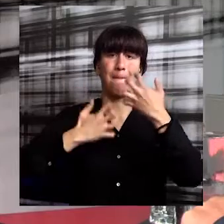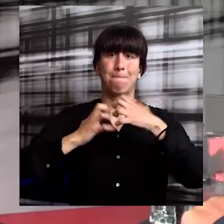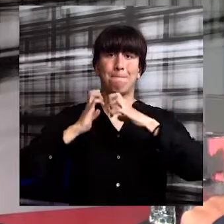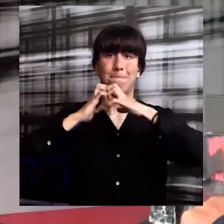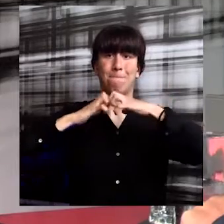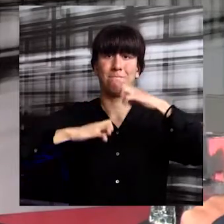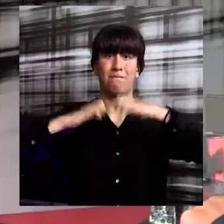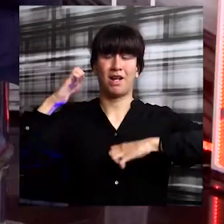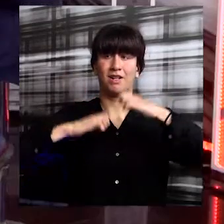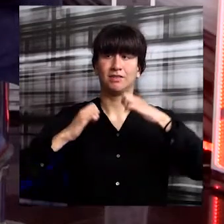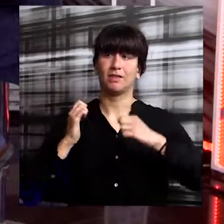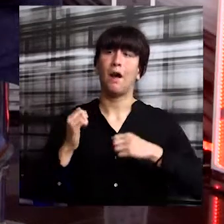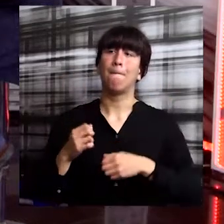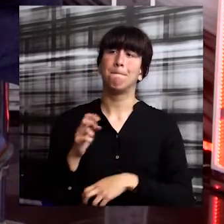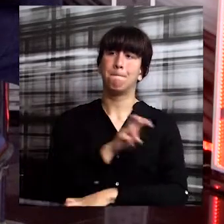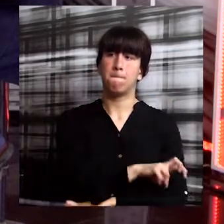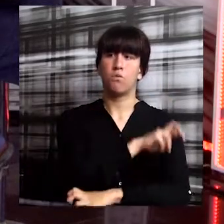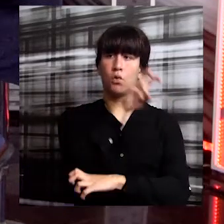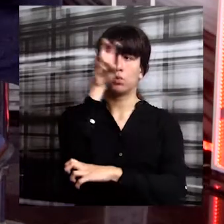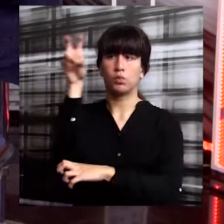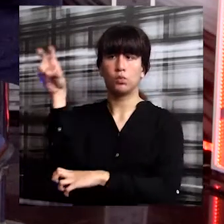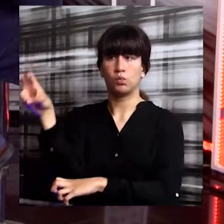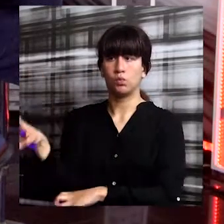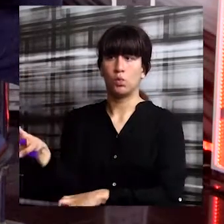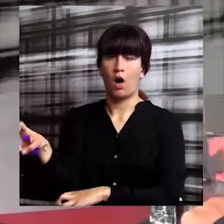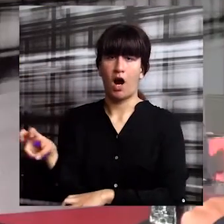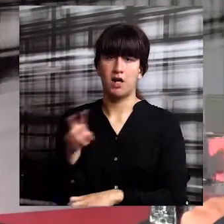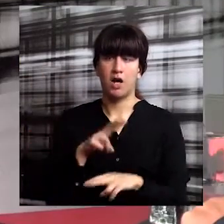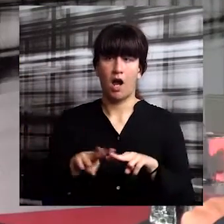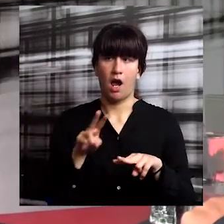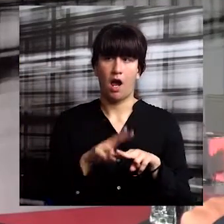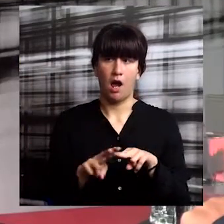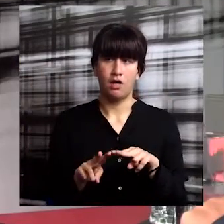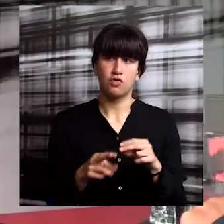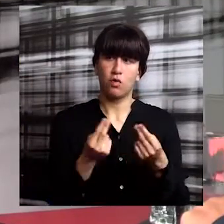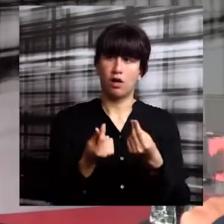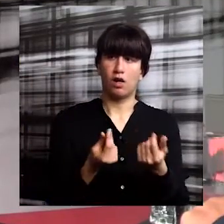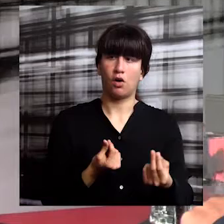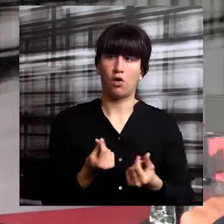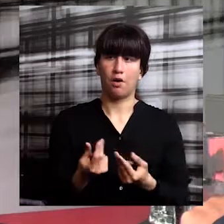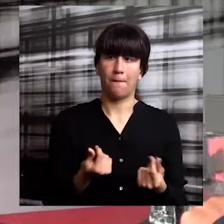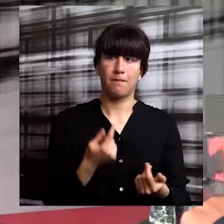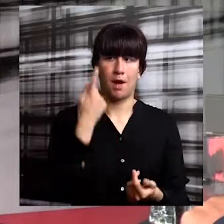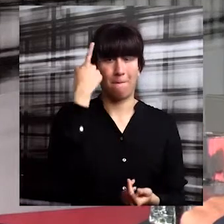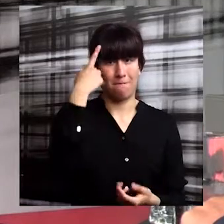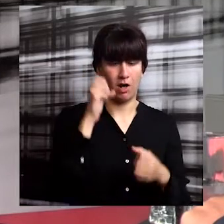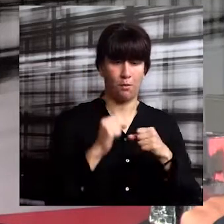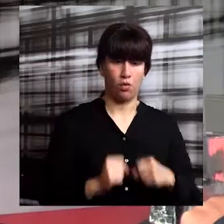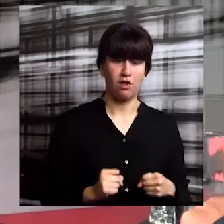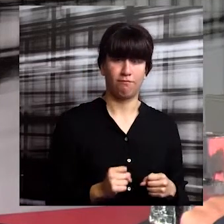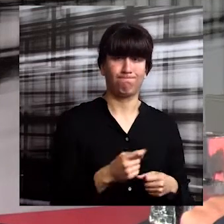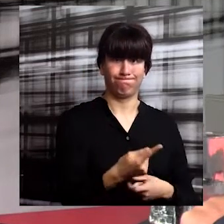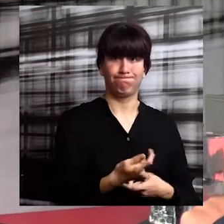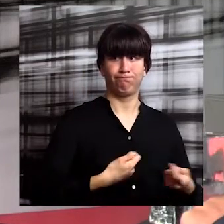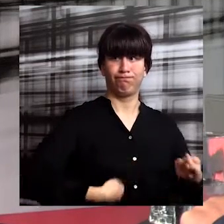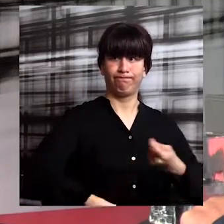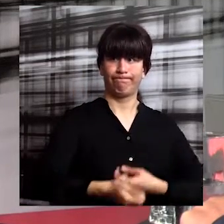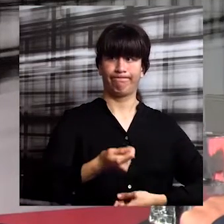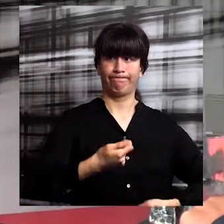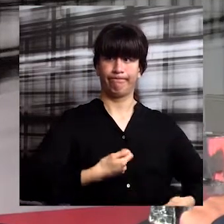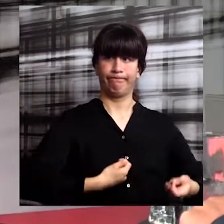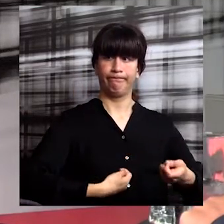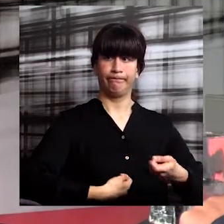ingeniería conceptual, hizo una evaluación económica y determinó que para poder financiar un proyecto de esta naturaleza se